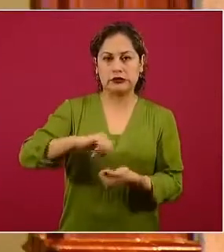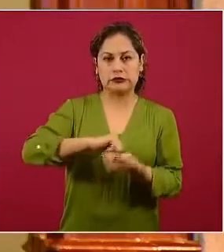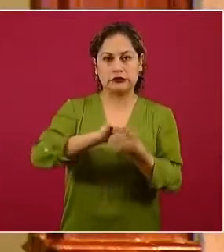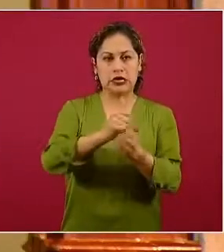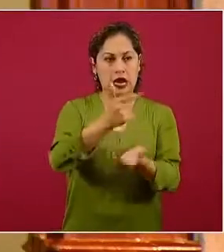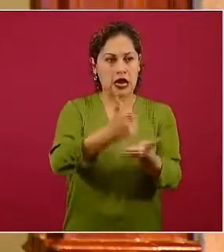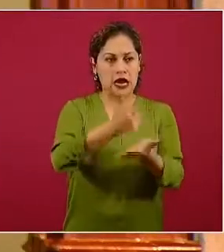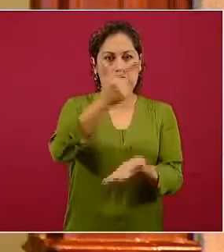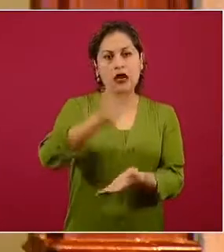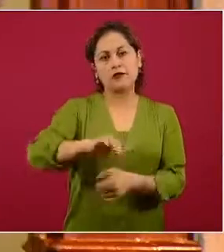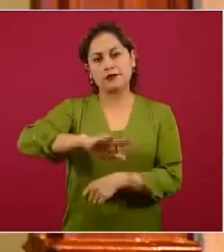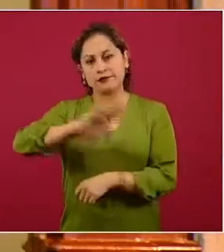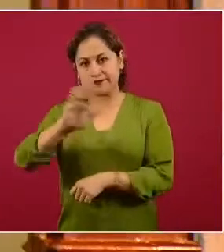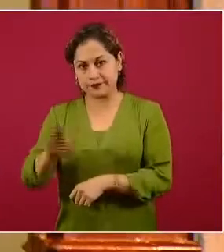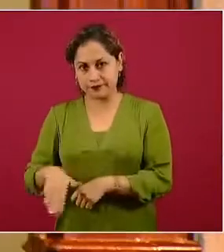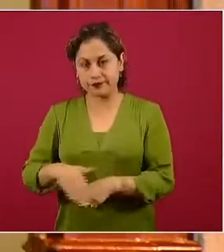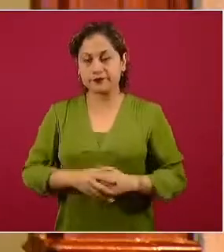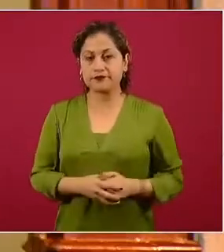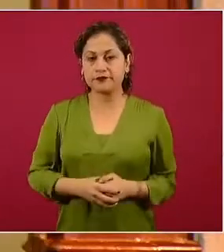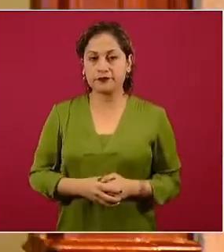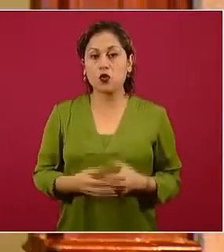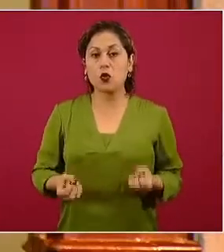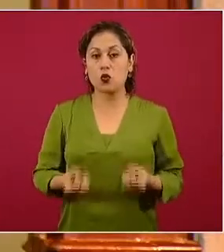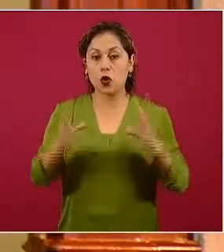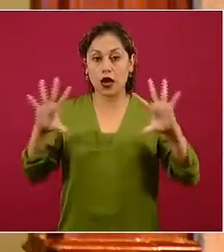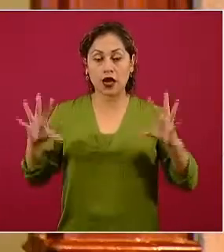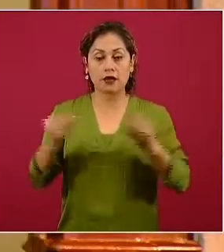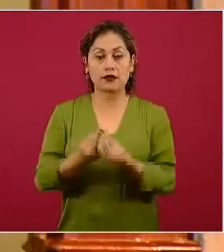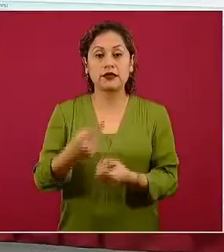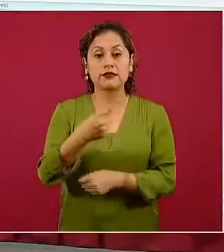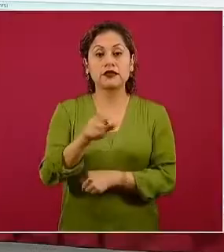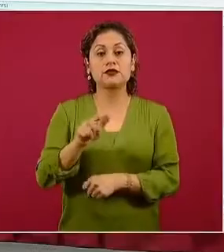complicaciones que produce la enfermedad.